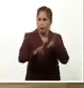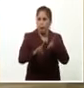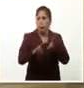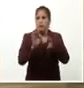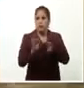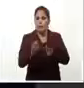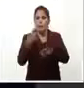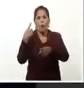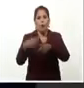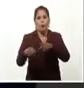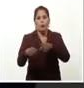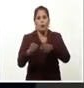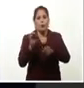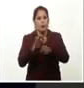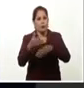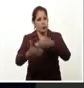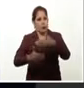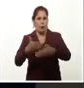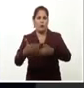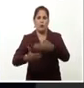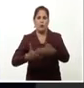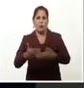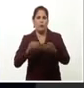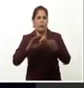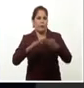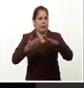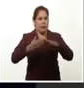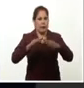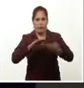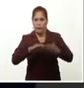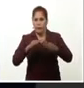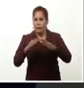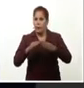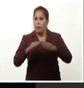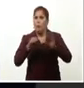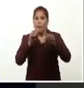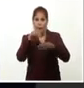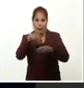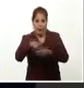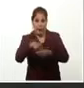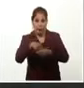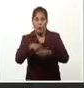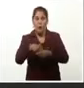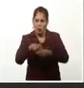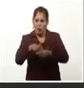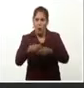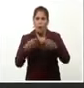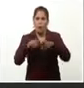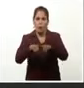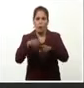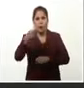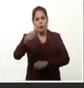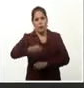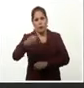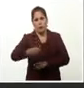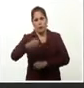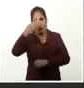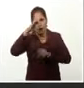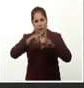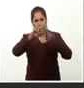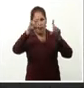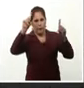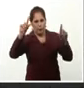se iniciará un amplio proceso de discusión y debate a través de la Unión de Juristas de Cuba en todo el